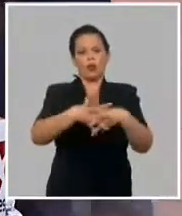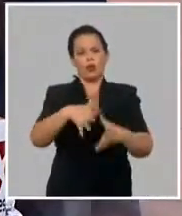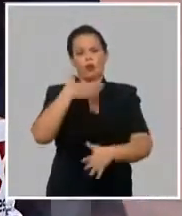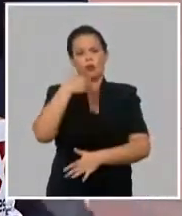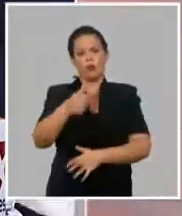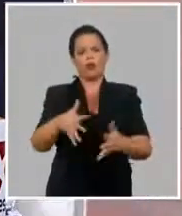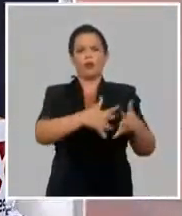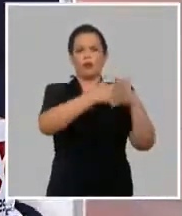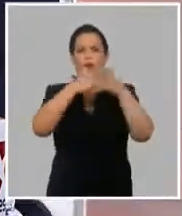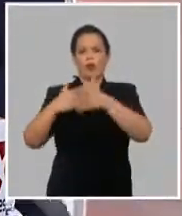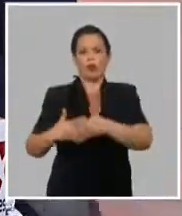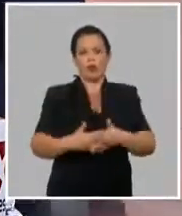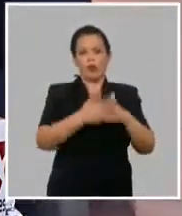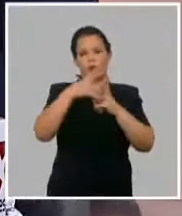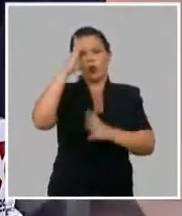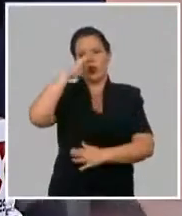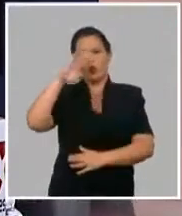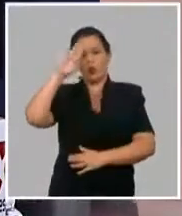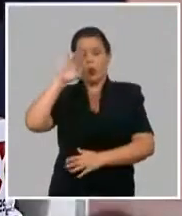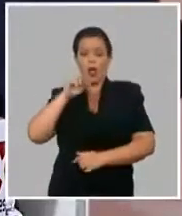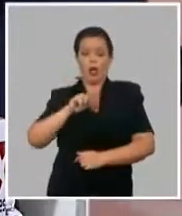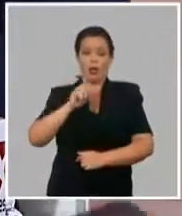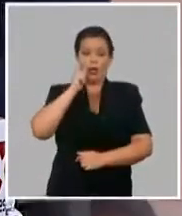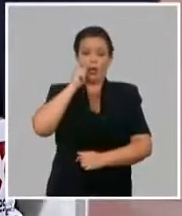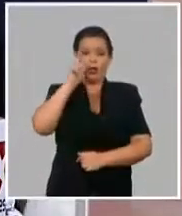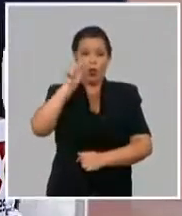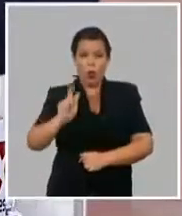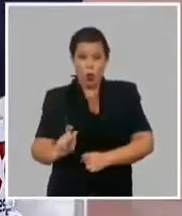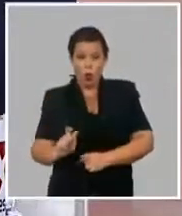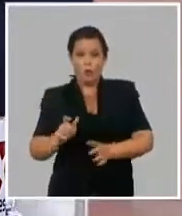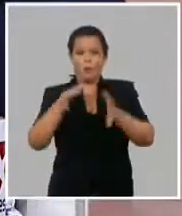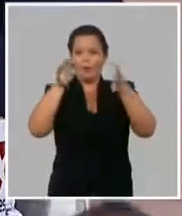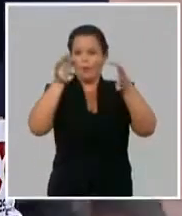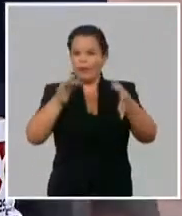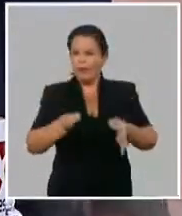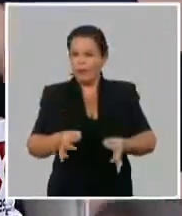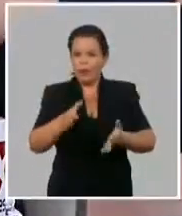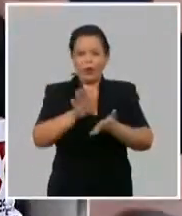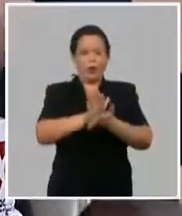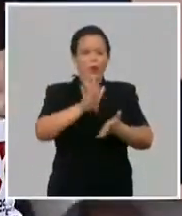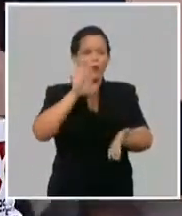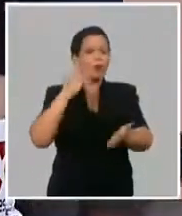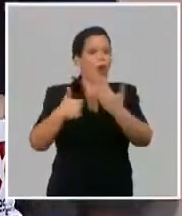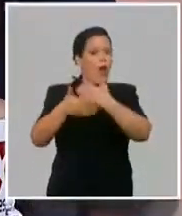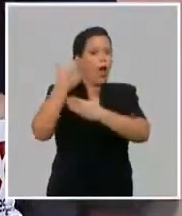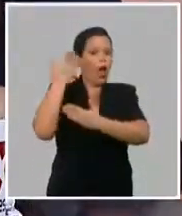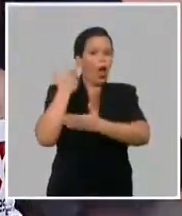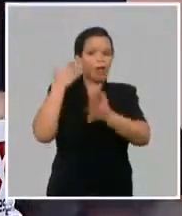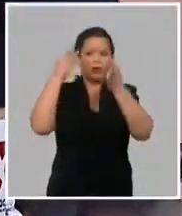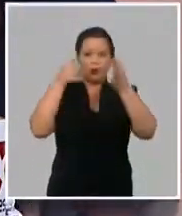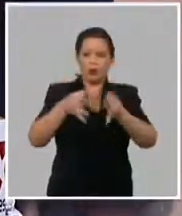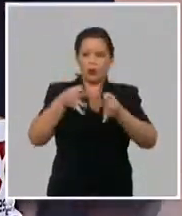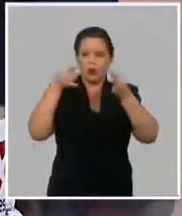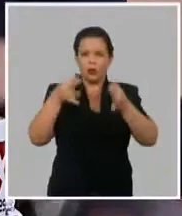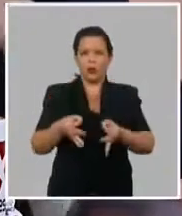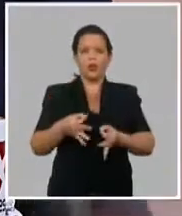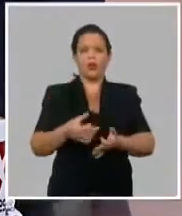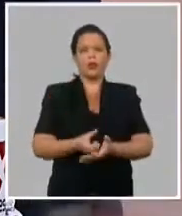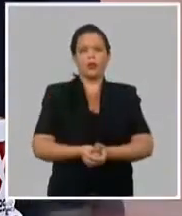maicon pero es una figura que estaba altamente comprometida desde antes ya por las contribuciones recibidas